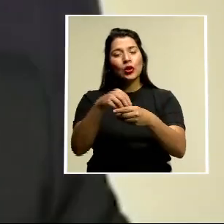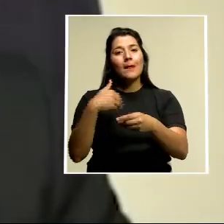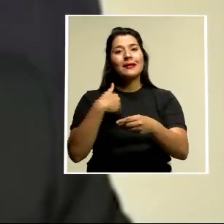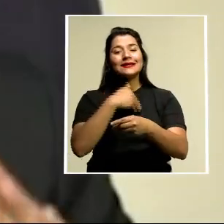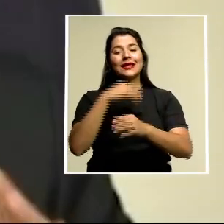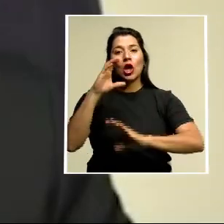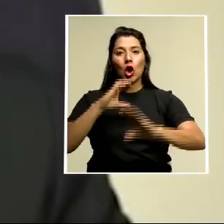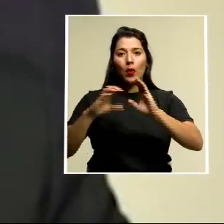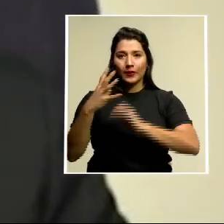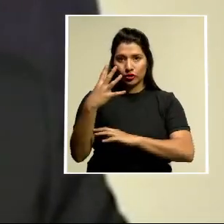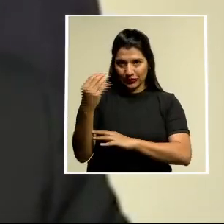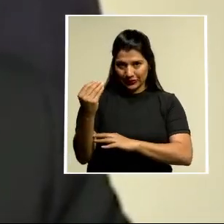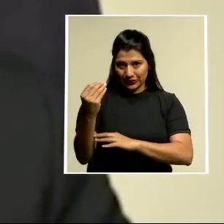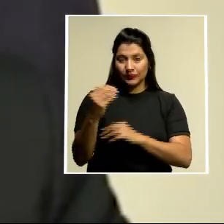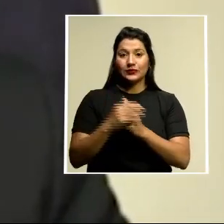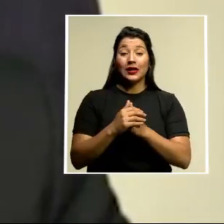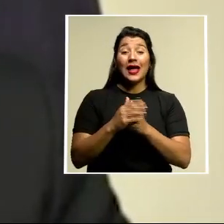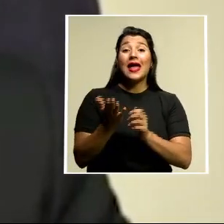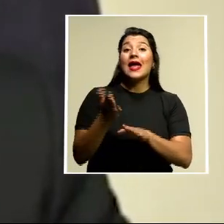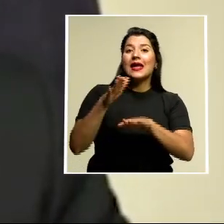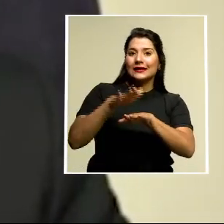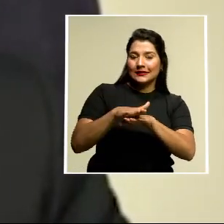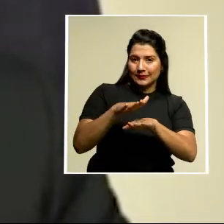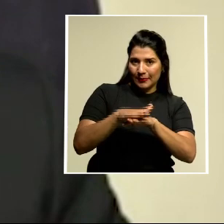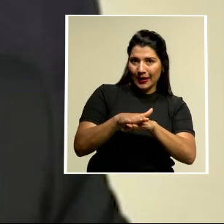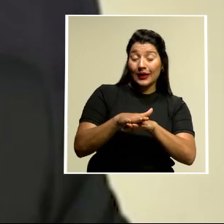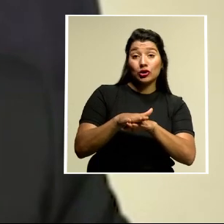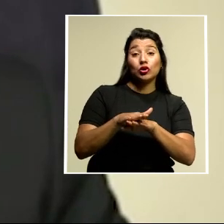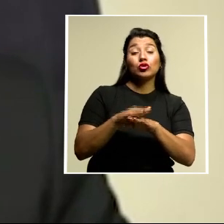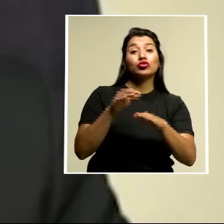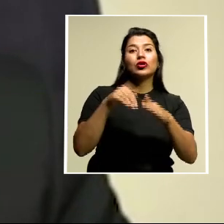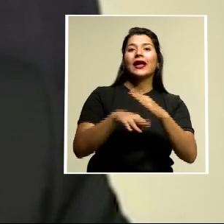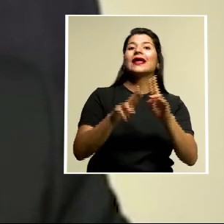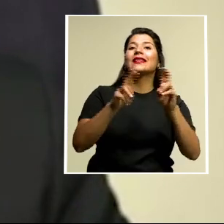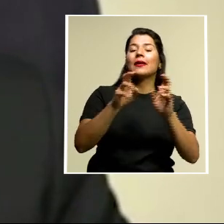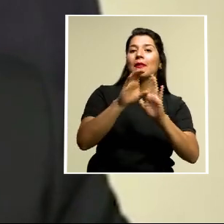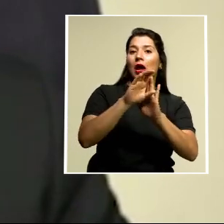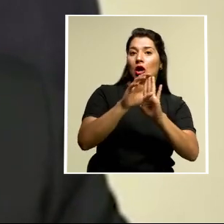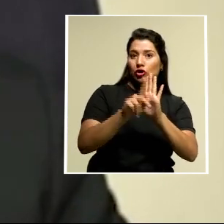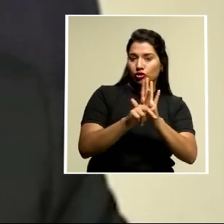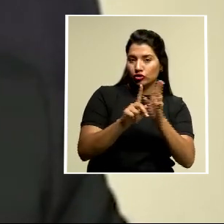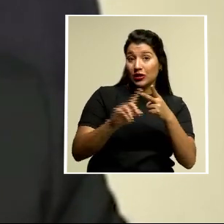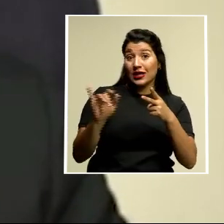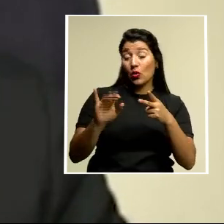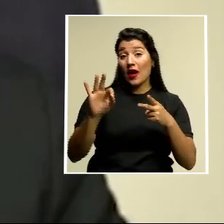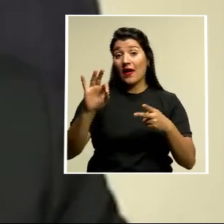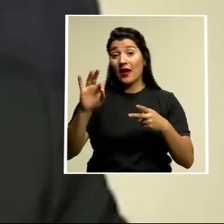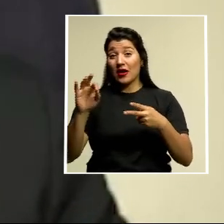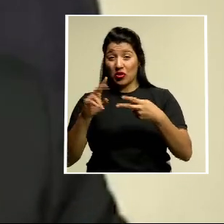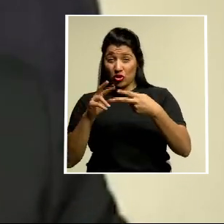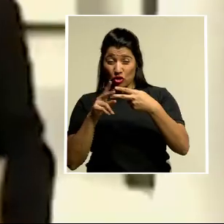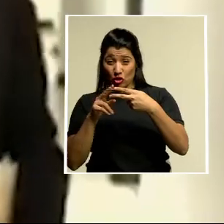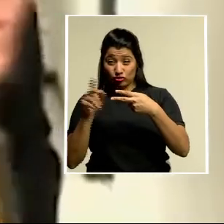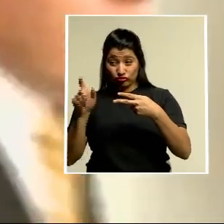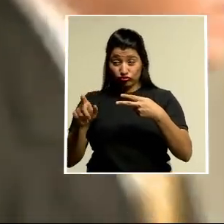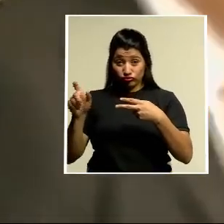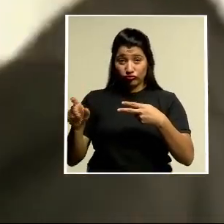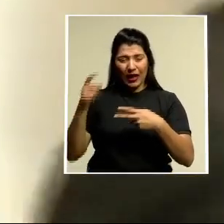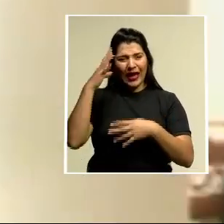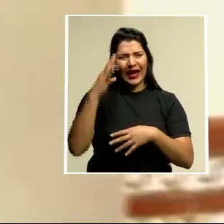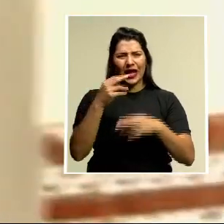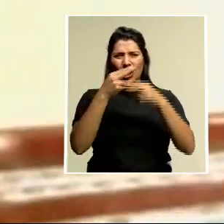Mediodía presentamos La herencia de mis alas, un espectáculo donde la narradora Ana Coralia Fernández